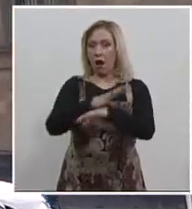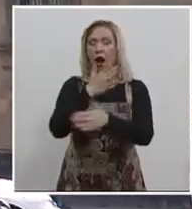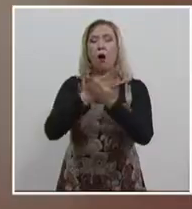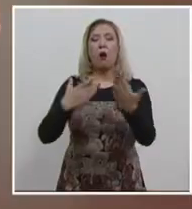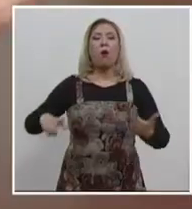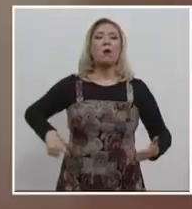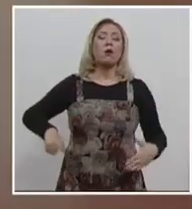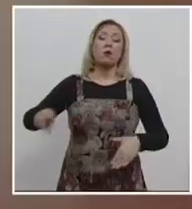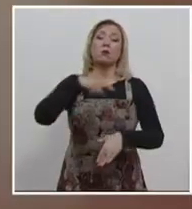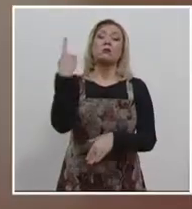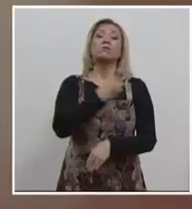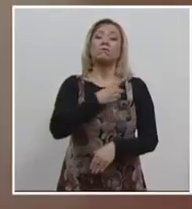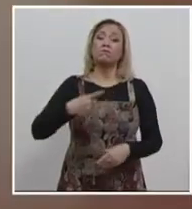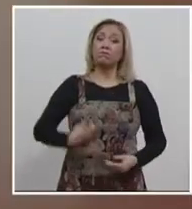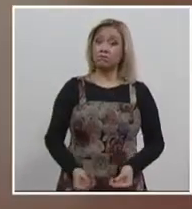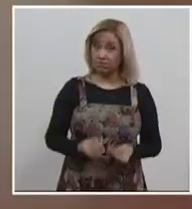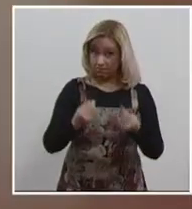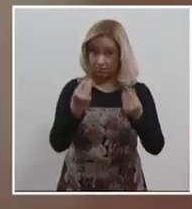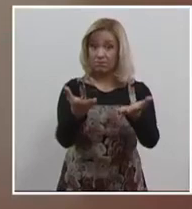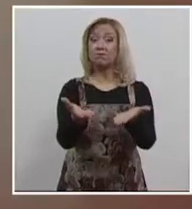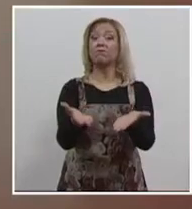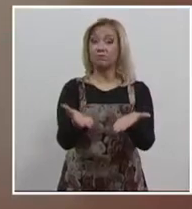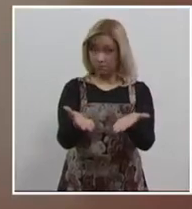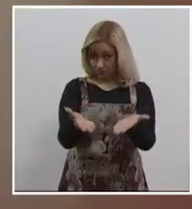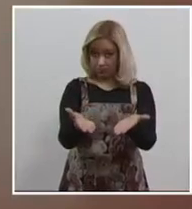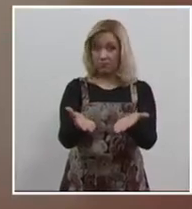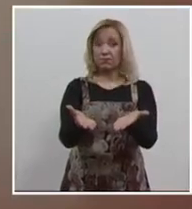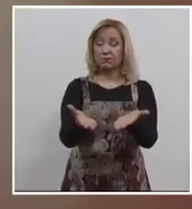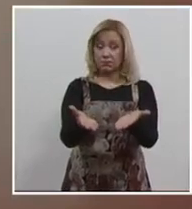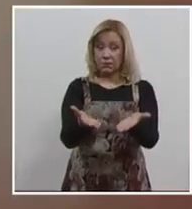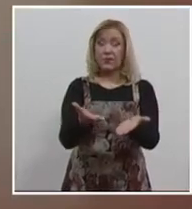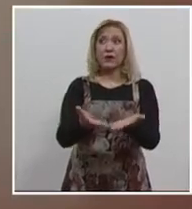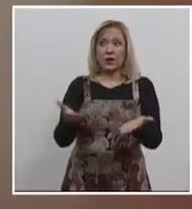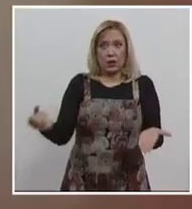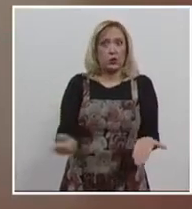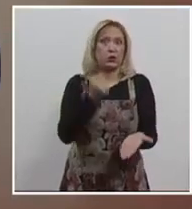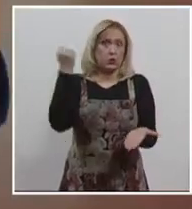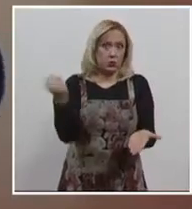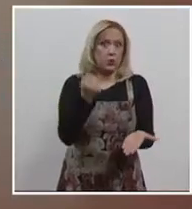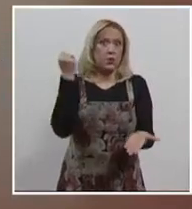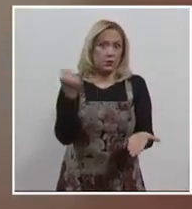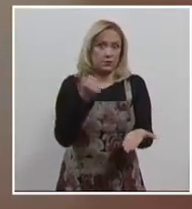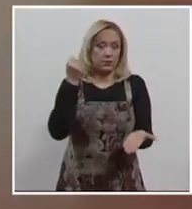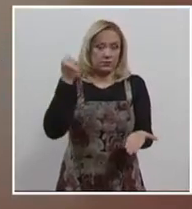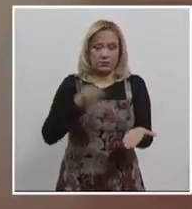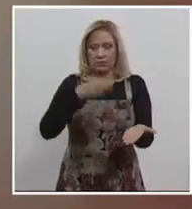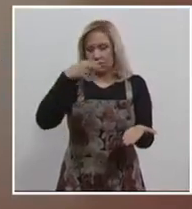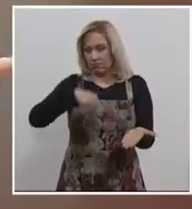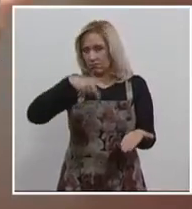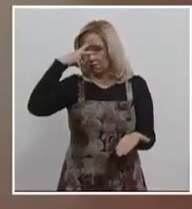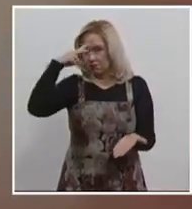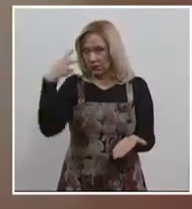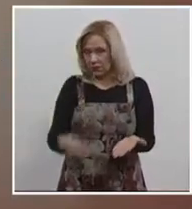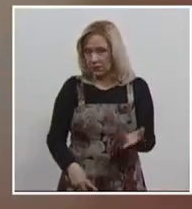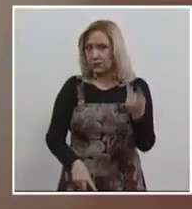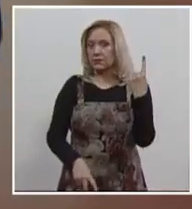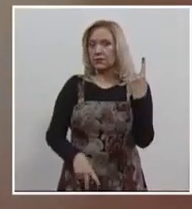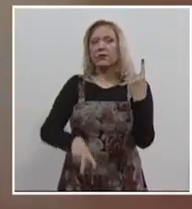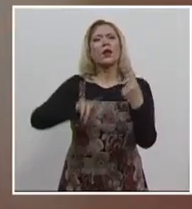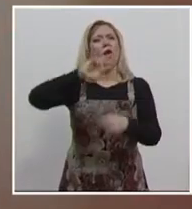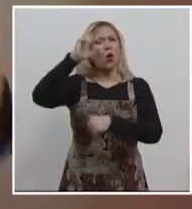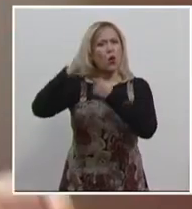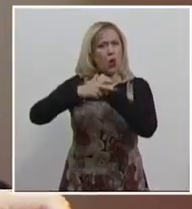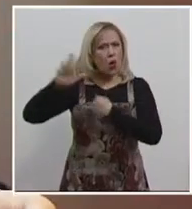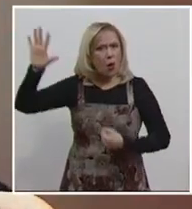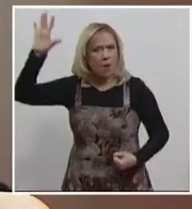obligado. Afortunadamente ya, no solamente en el caso de México, sino en Europa